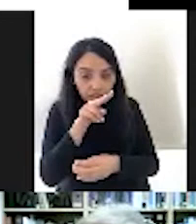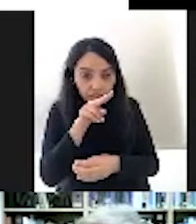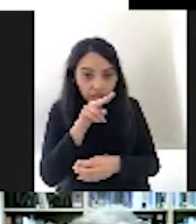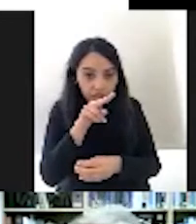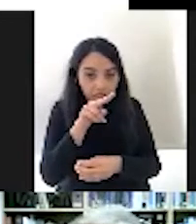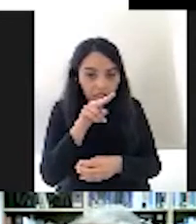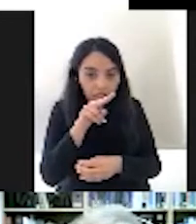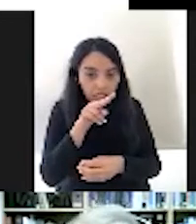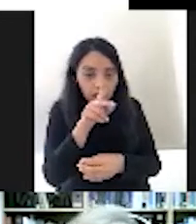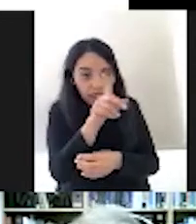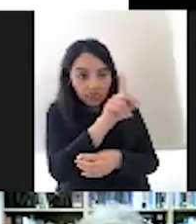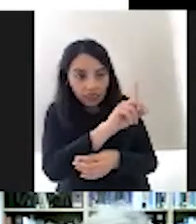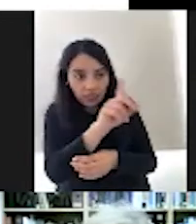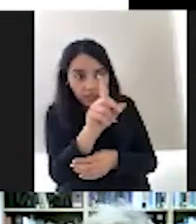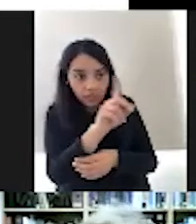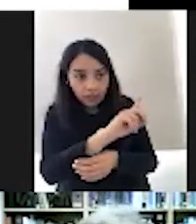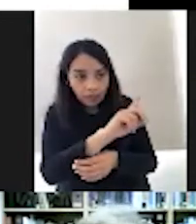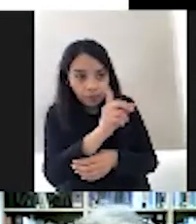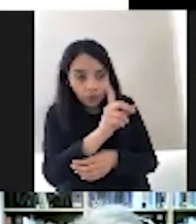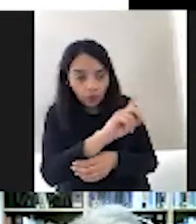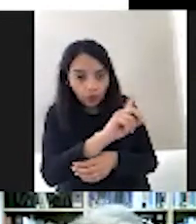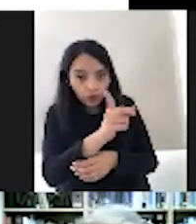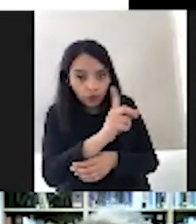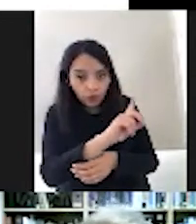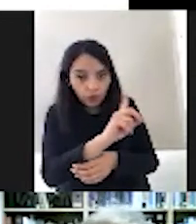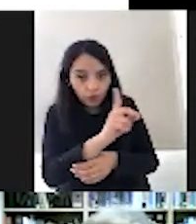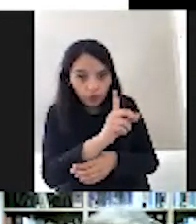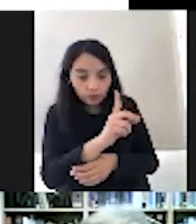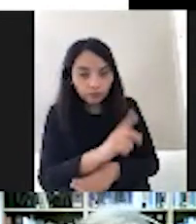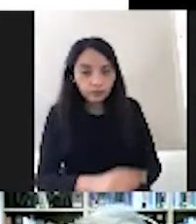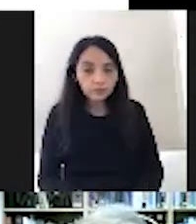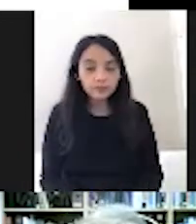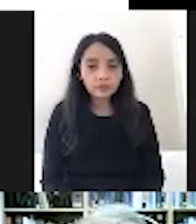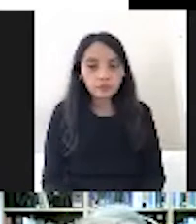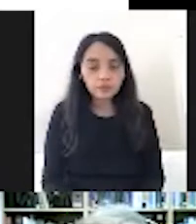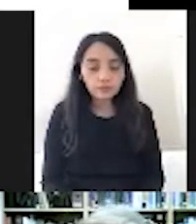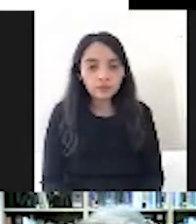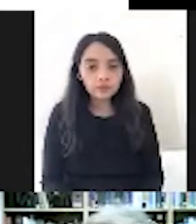un estímulo en una pantalla. En este caso aquí ustedes ven una barrita negra que se mueve.